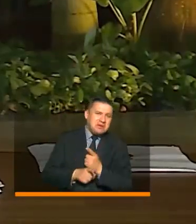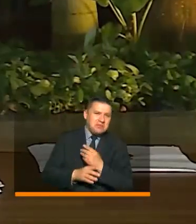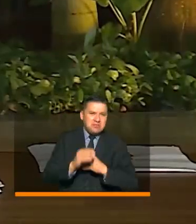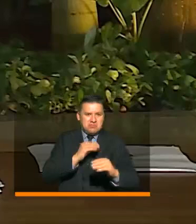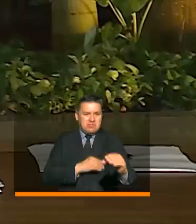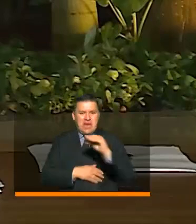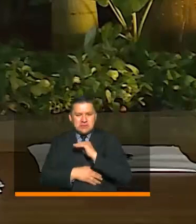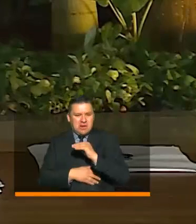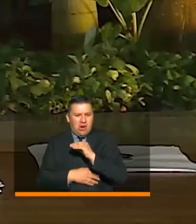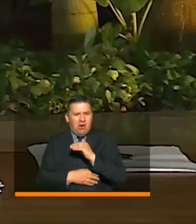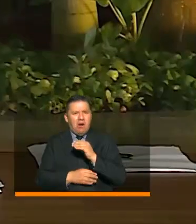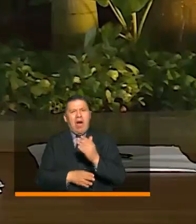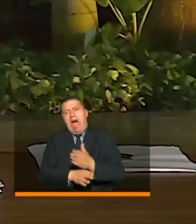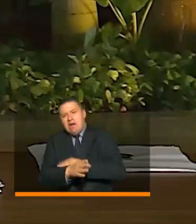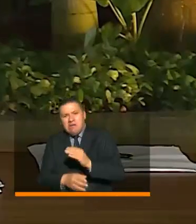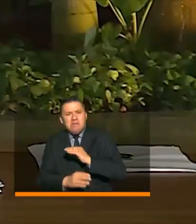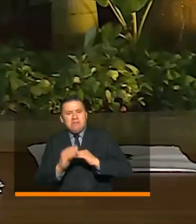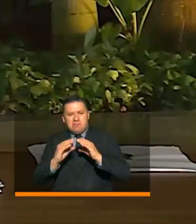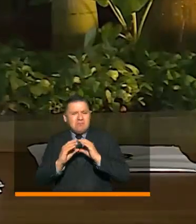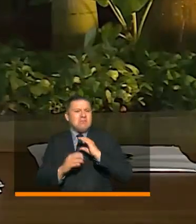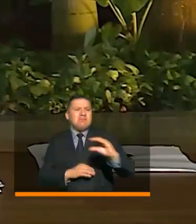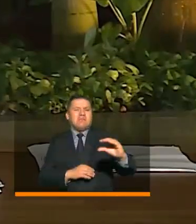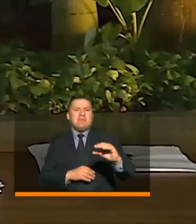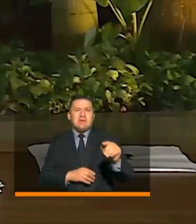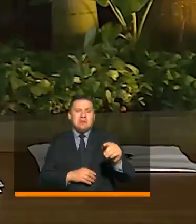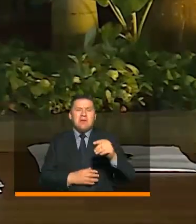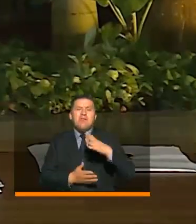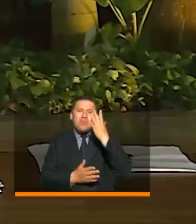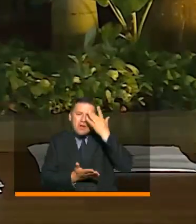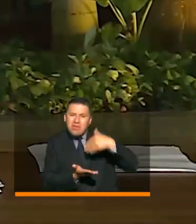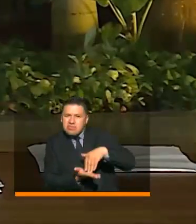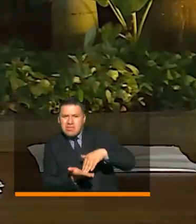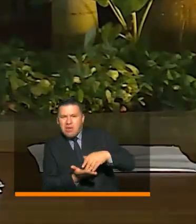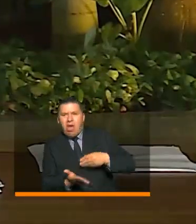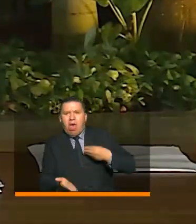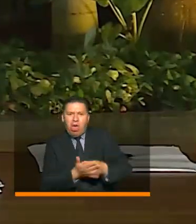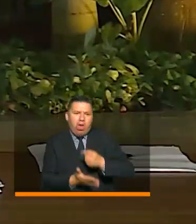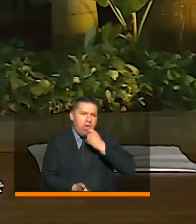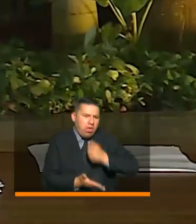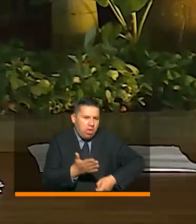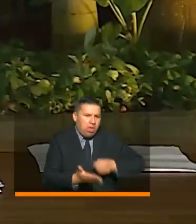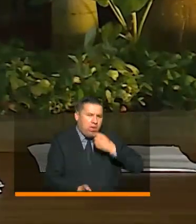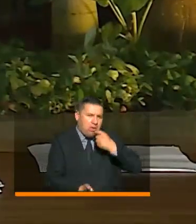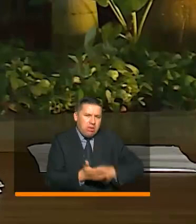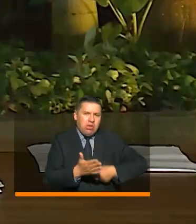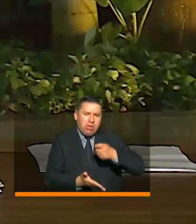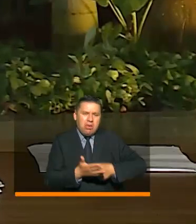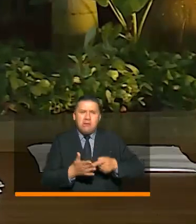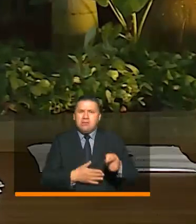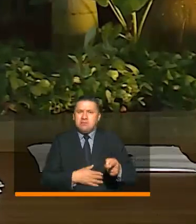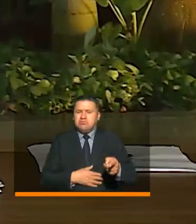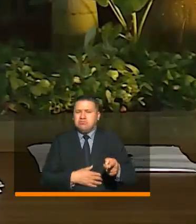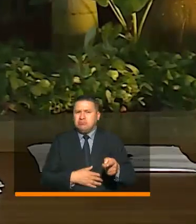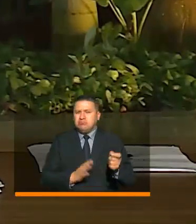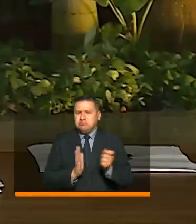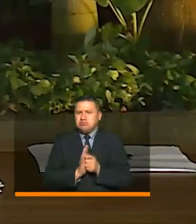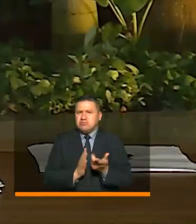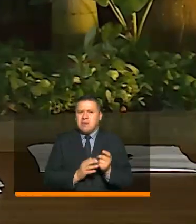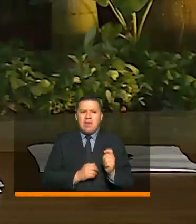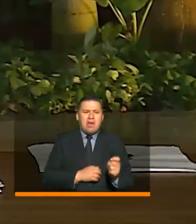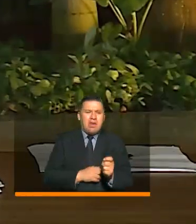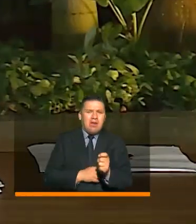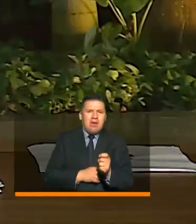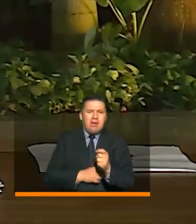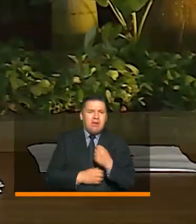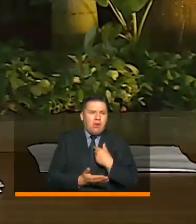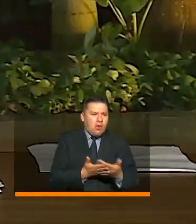anticipo. Este es un mecanismo para que los más vulnerables de Colombia no tengan que pagar este impuesto en las líneas básicas también